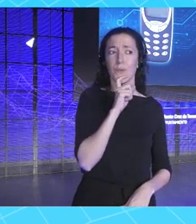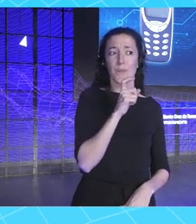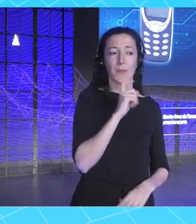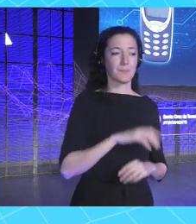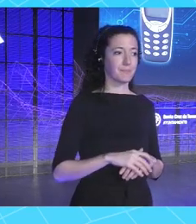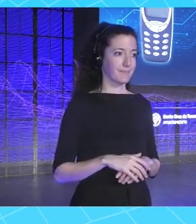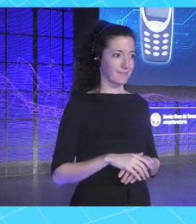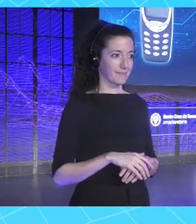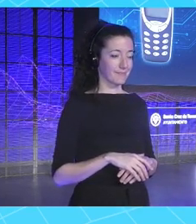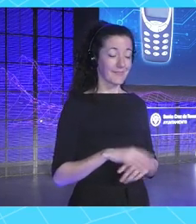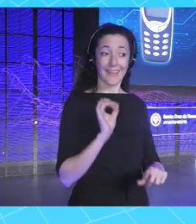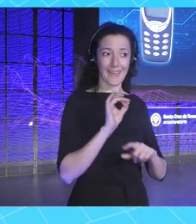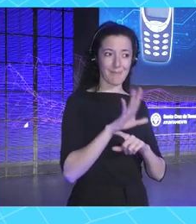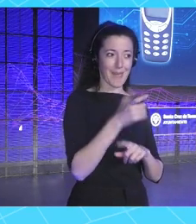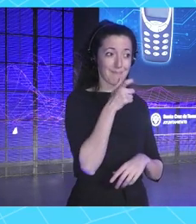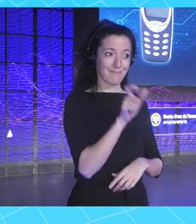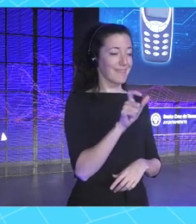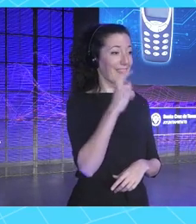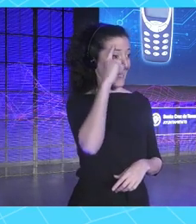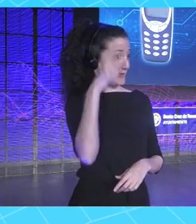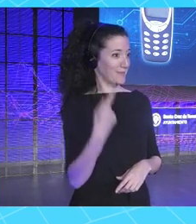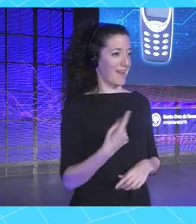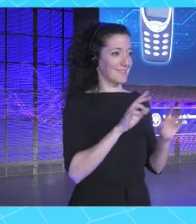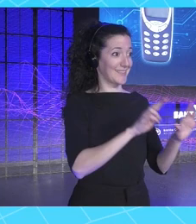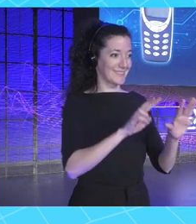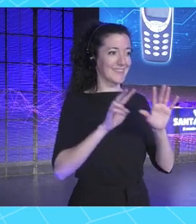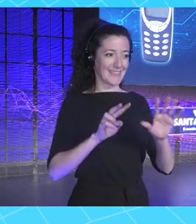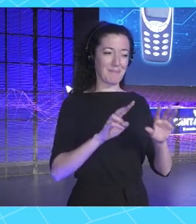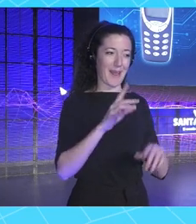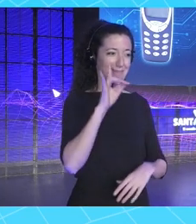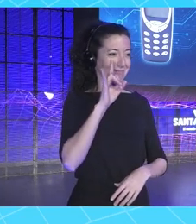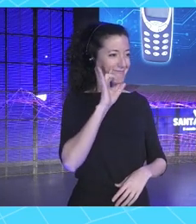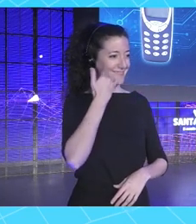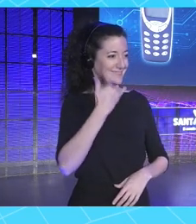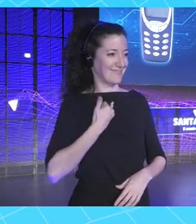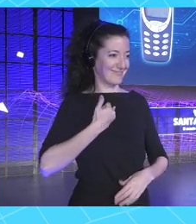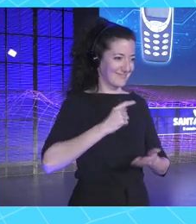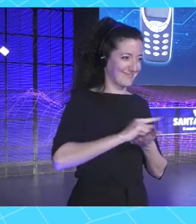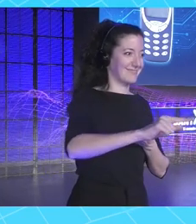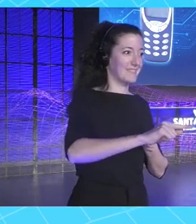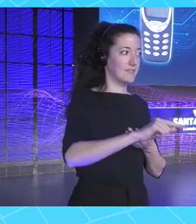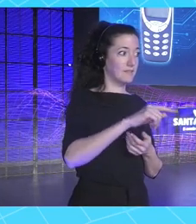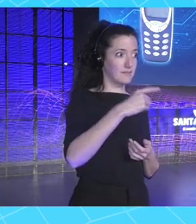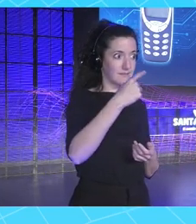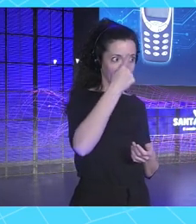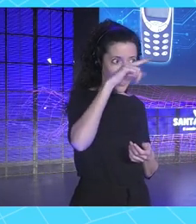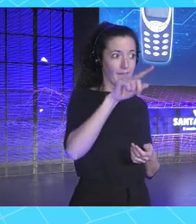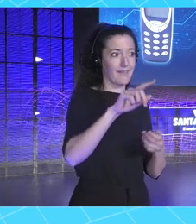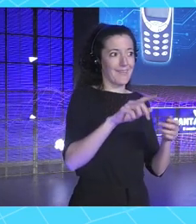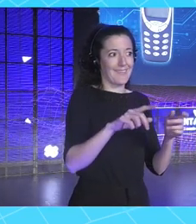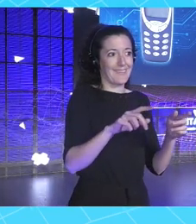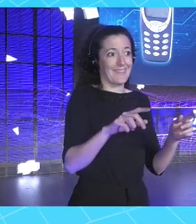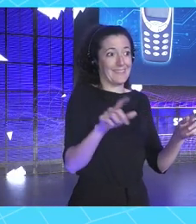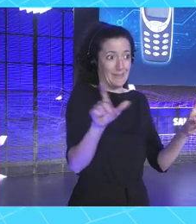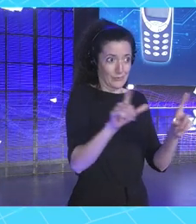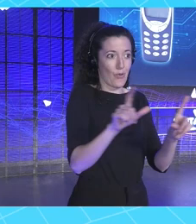envía David Bisbal al siete Siete tendrás tu tono sabías que la televisión es la que te quería robar pero por lo menos lo tenías muy controlado